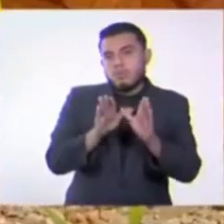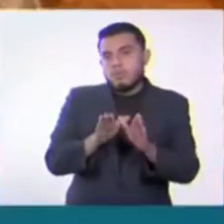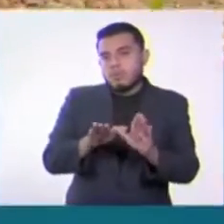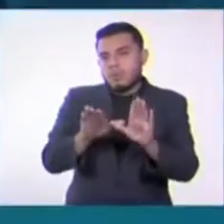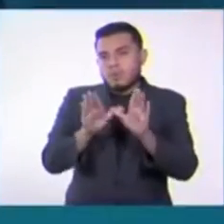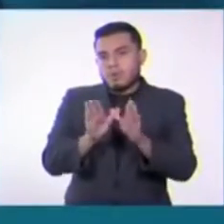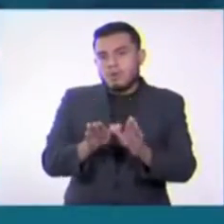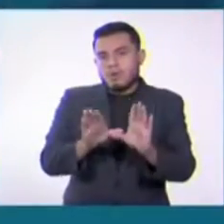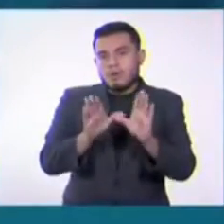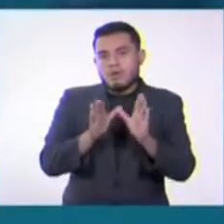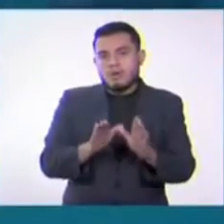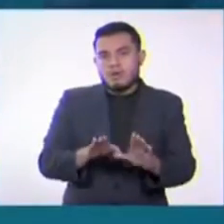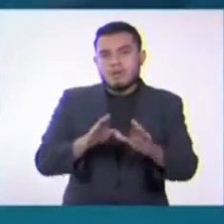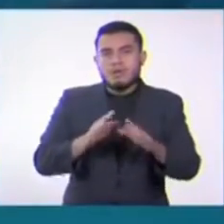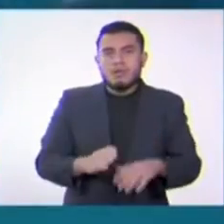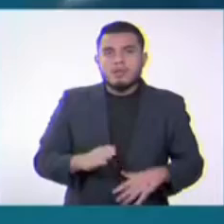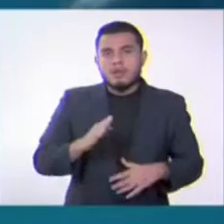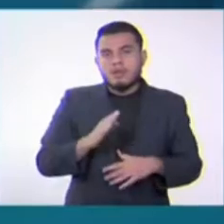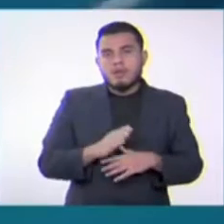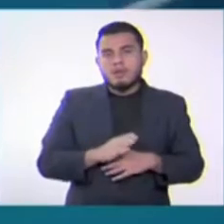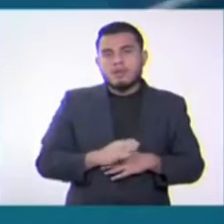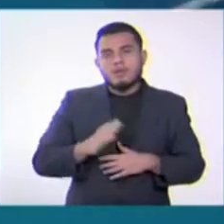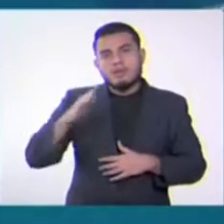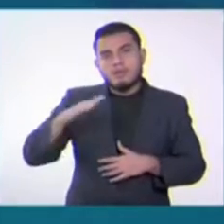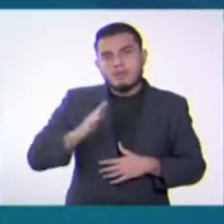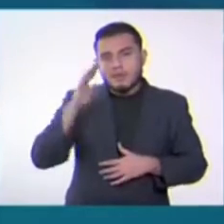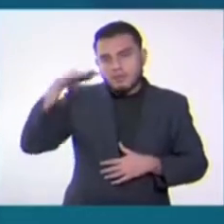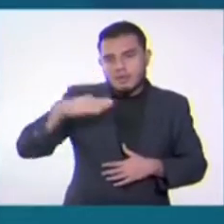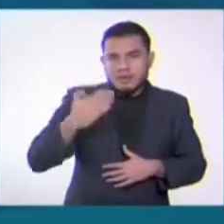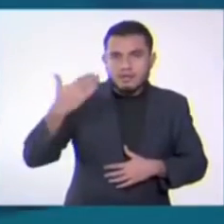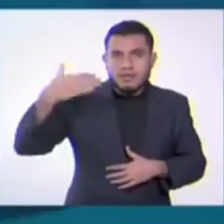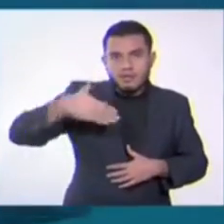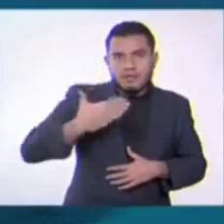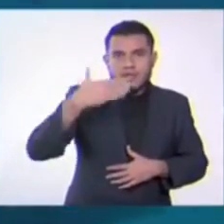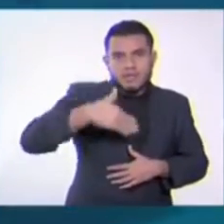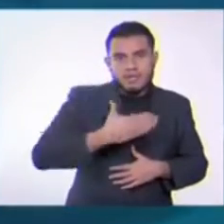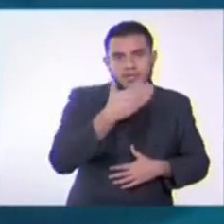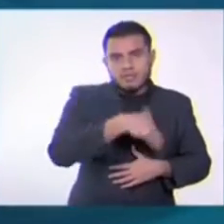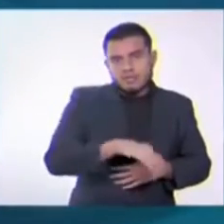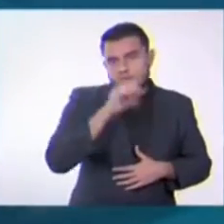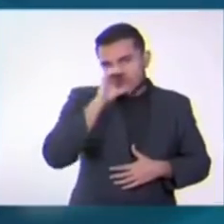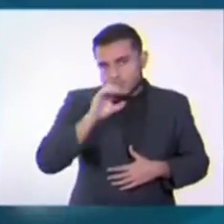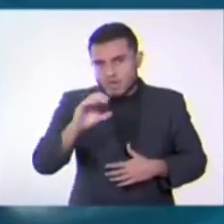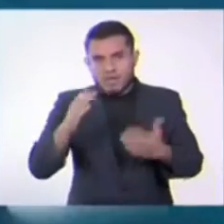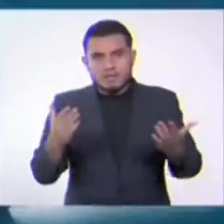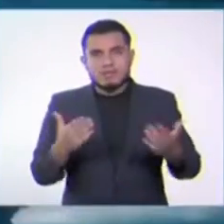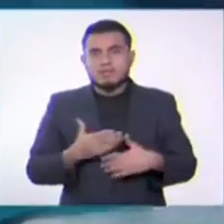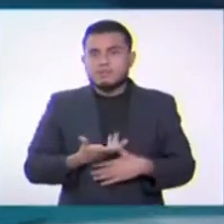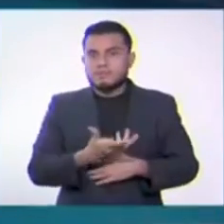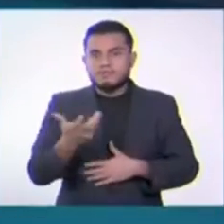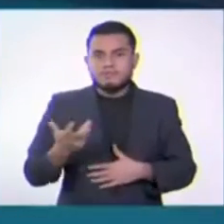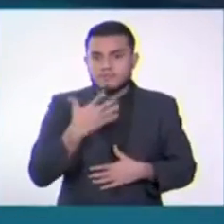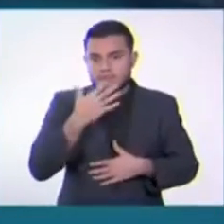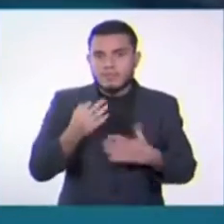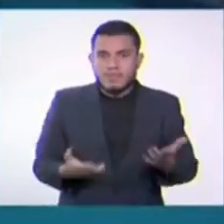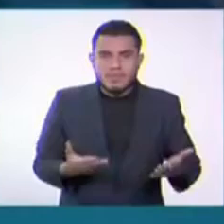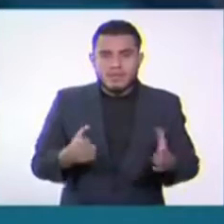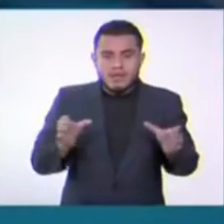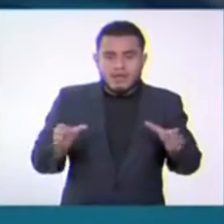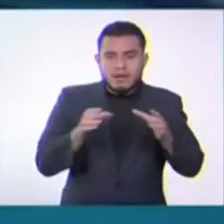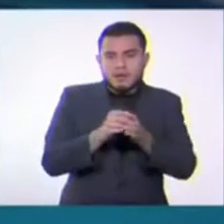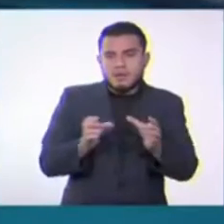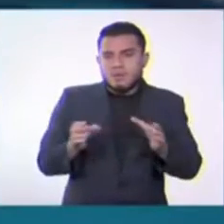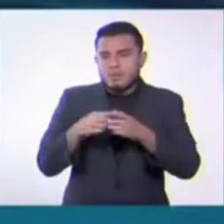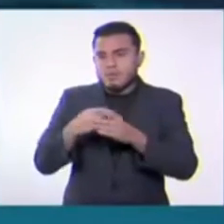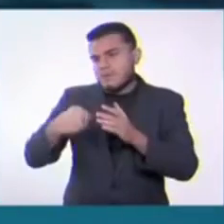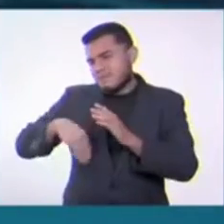ejemplo, a mariposas, delfines, tucanes, etc. De hecho, estos términos agrupan a mucho más de